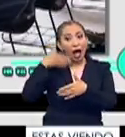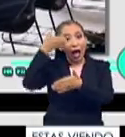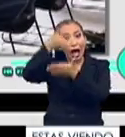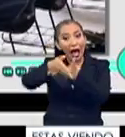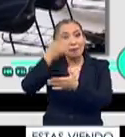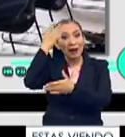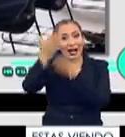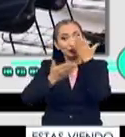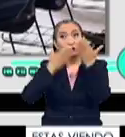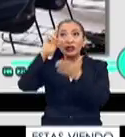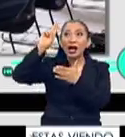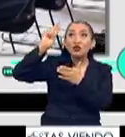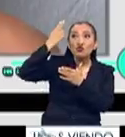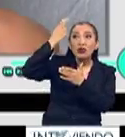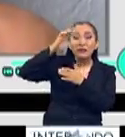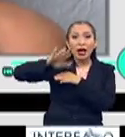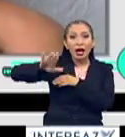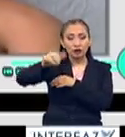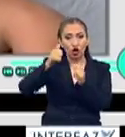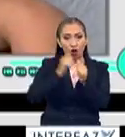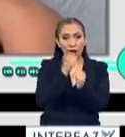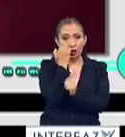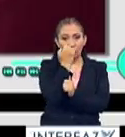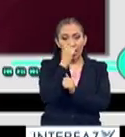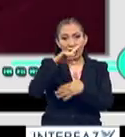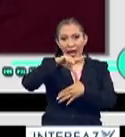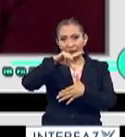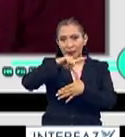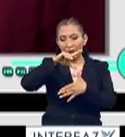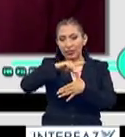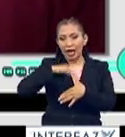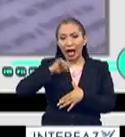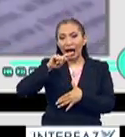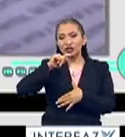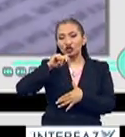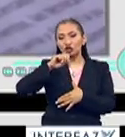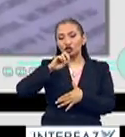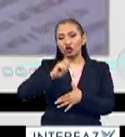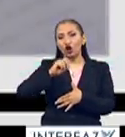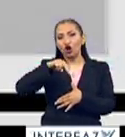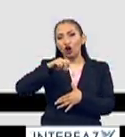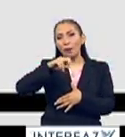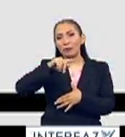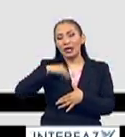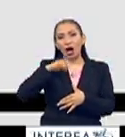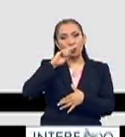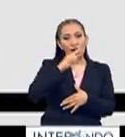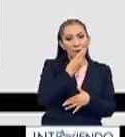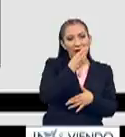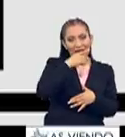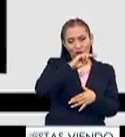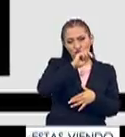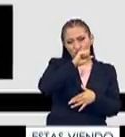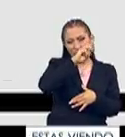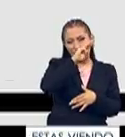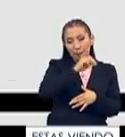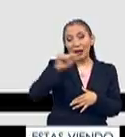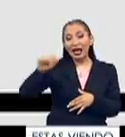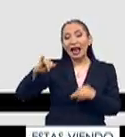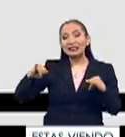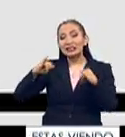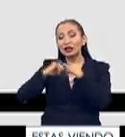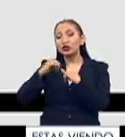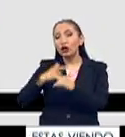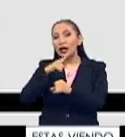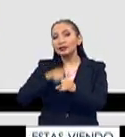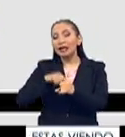para explorar el universo. A través de la Escuela Latinoamericana de Astronomía, que coordinan la Universidad Nacional Autónoma de México y el